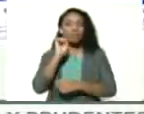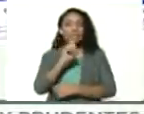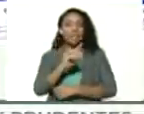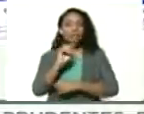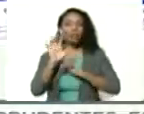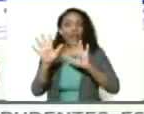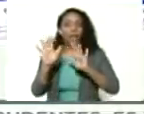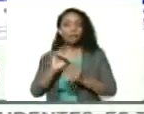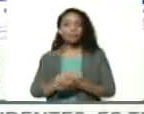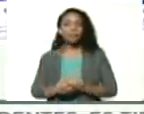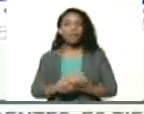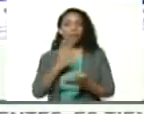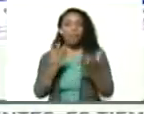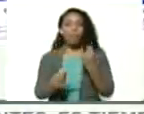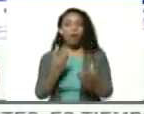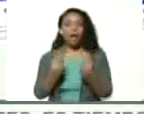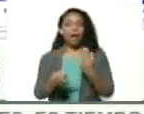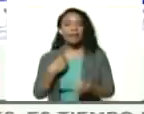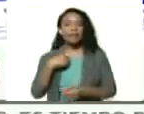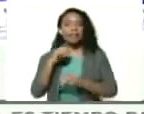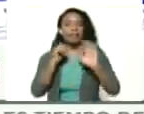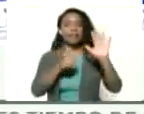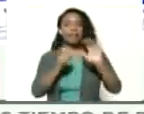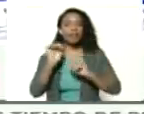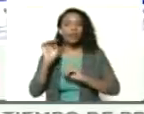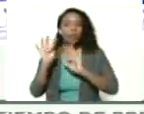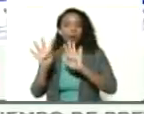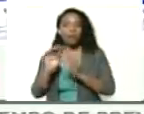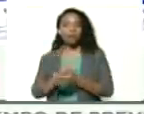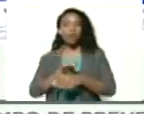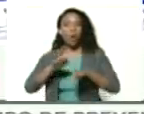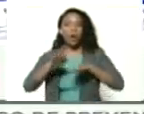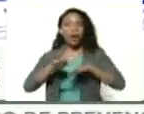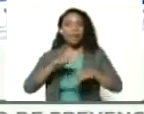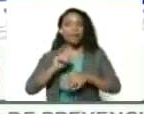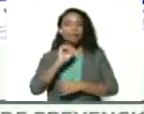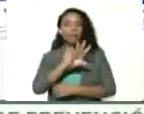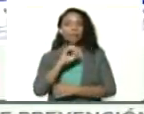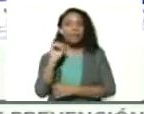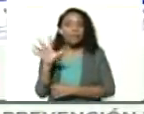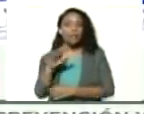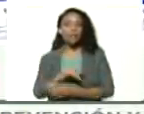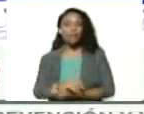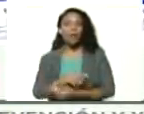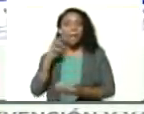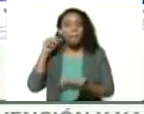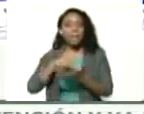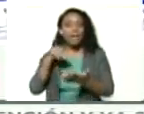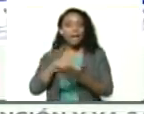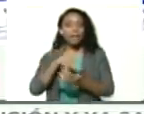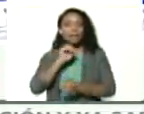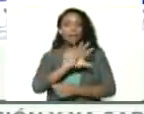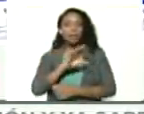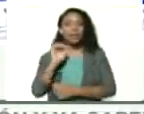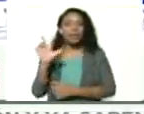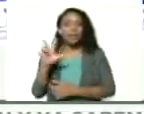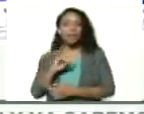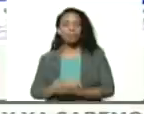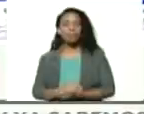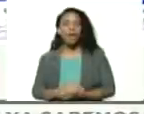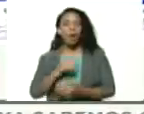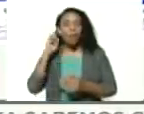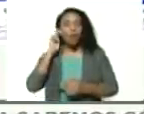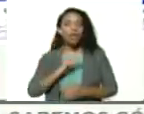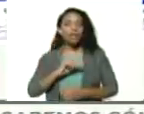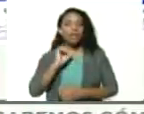110. Monagas, 69. Cojedes, 55. Miranda, 53.